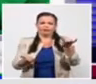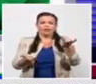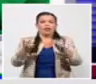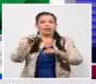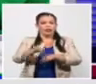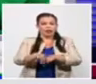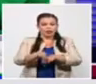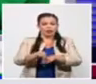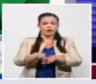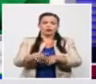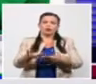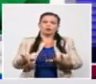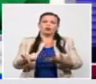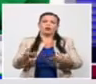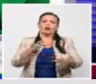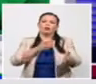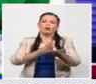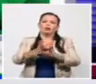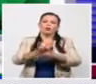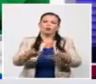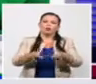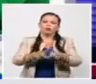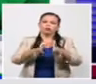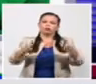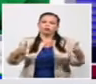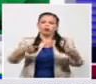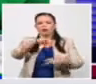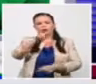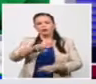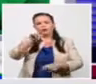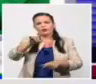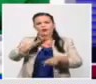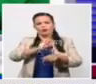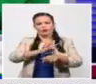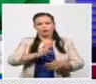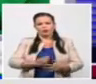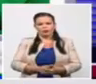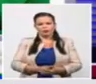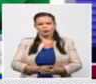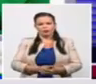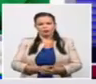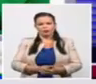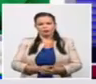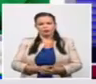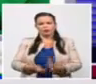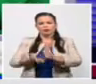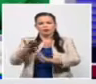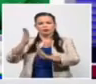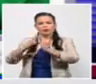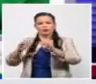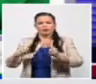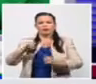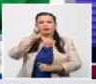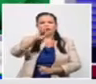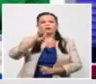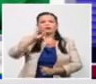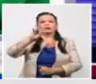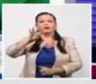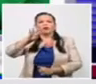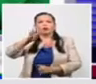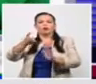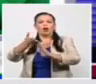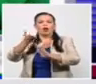incrementen como se ha visto en los últimos días. Ya con estas 774 altas, pues se